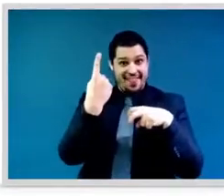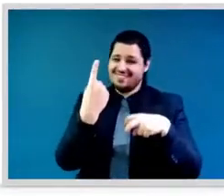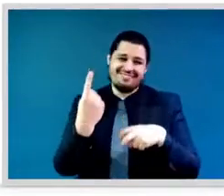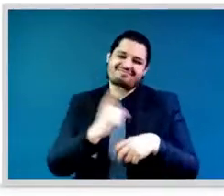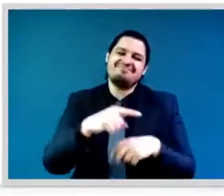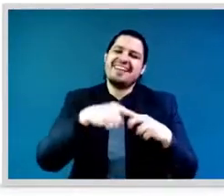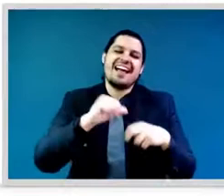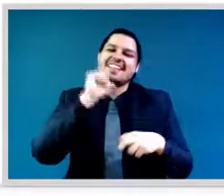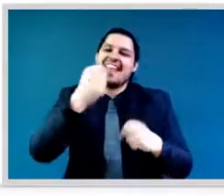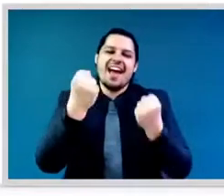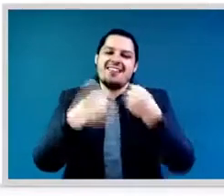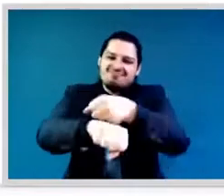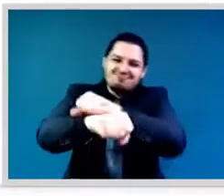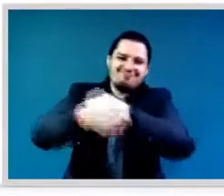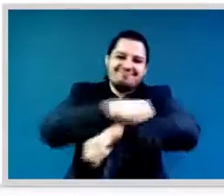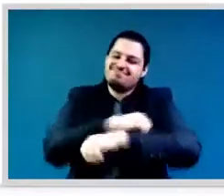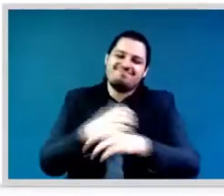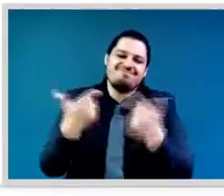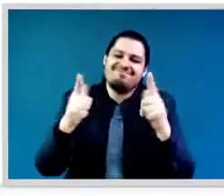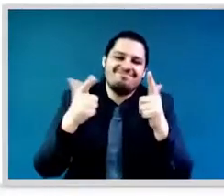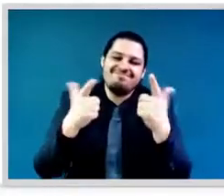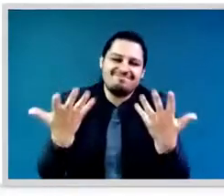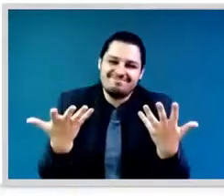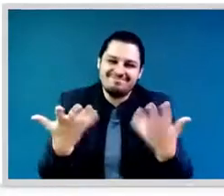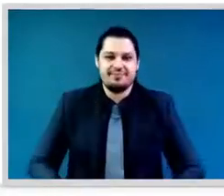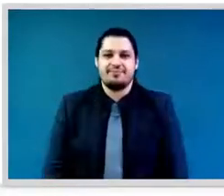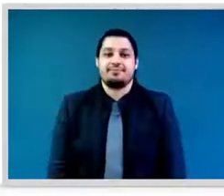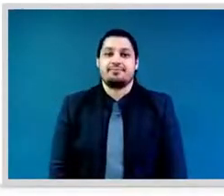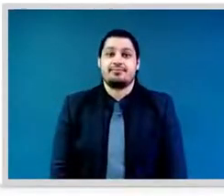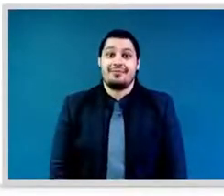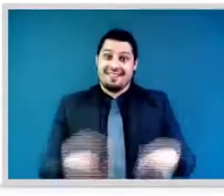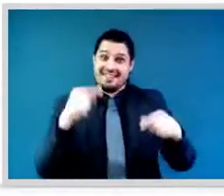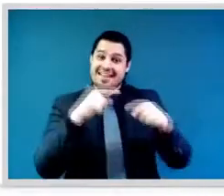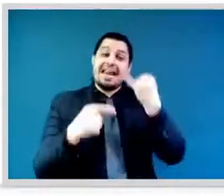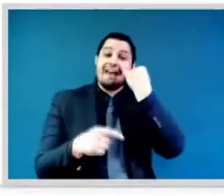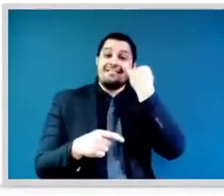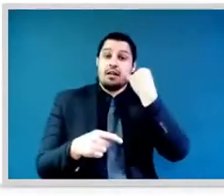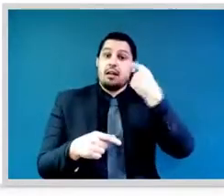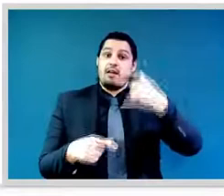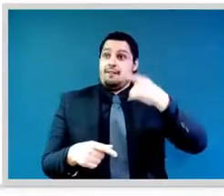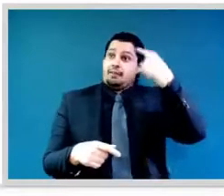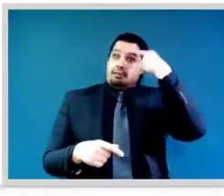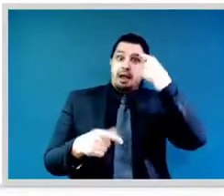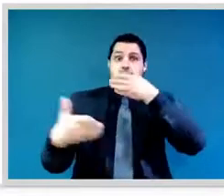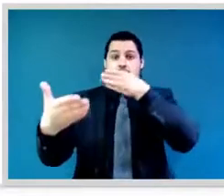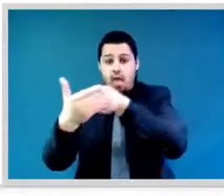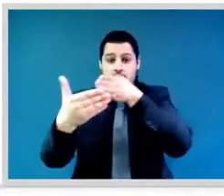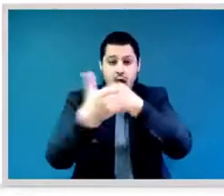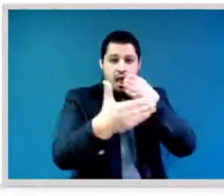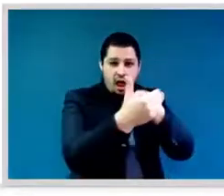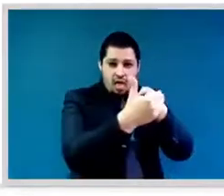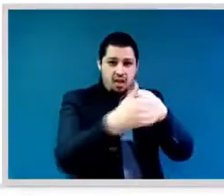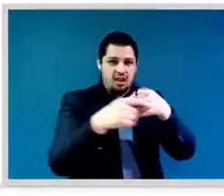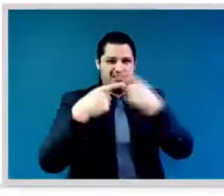tanto, cuando hablamos de los obstáculos que tenemos, cuando hablamos